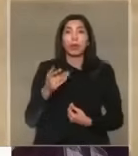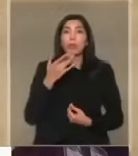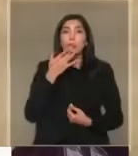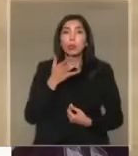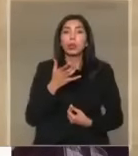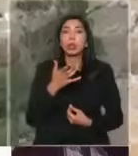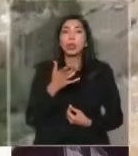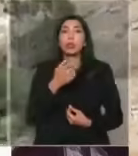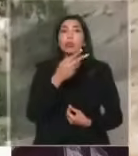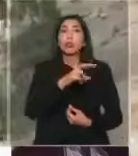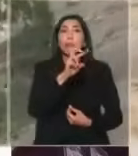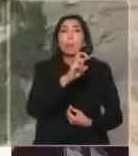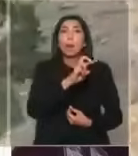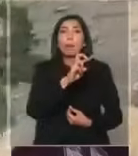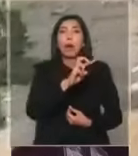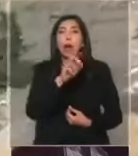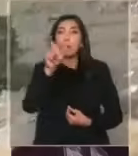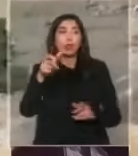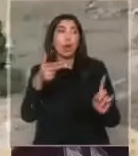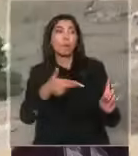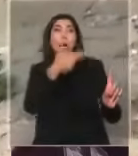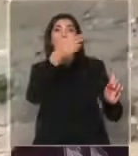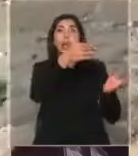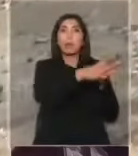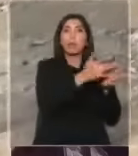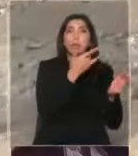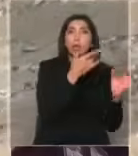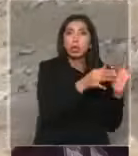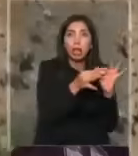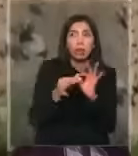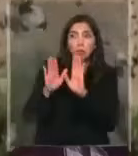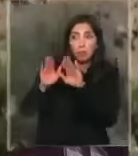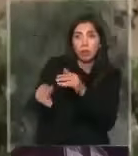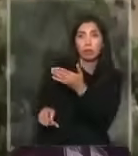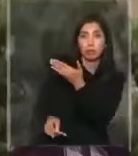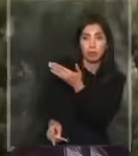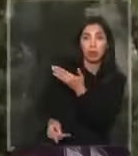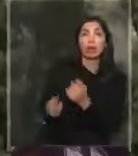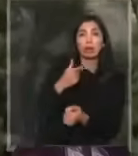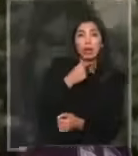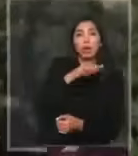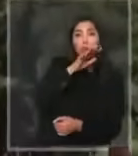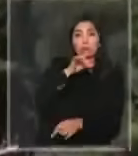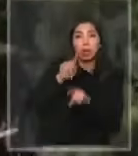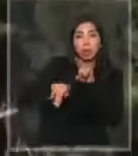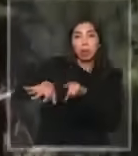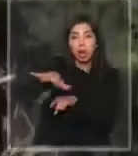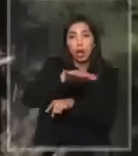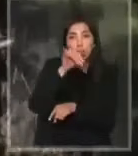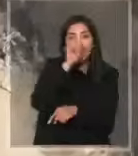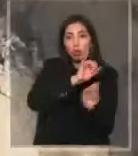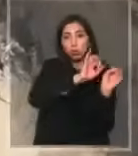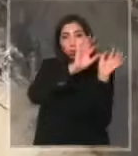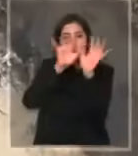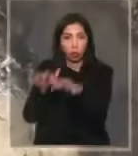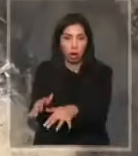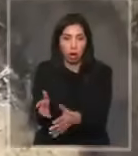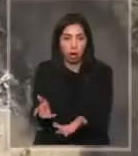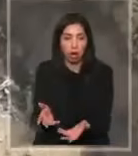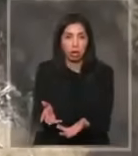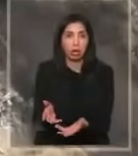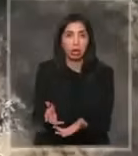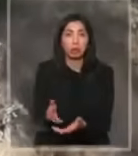padre sigue muy presente aquí, con la misma disposición irregular de escombros, sin que los encargados de fiscalizar